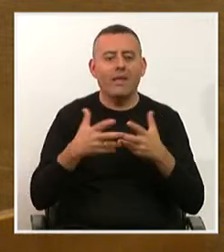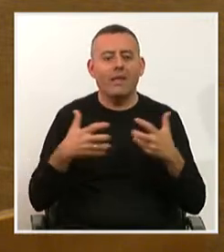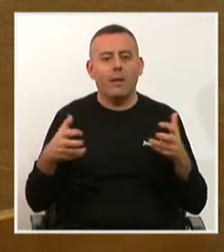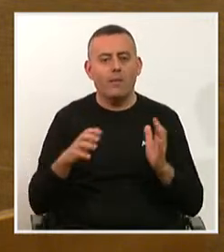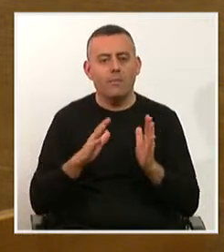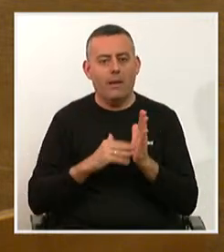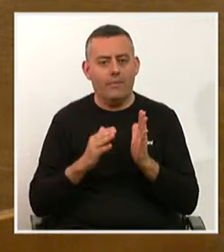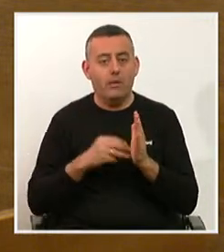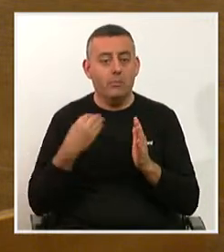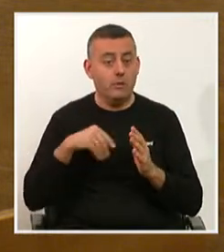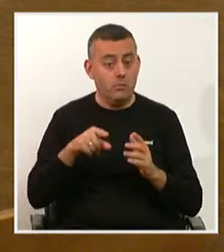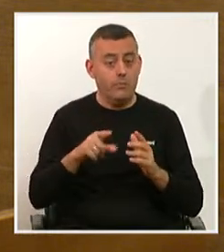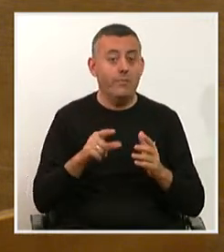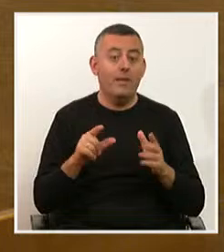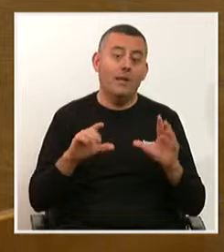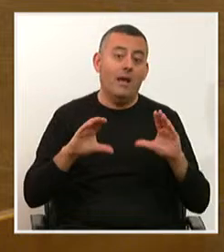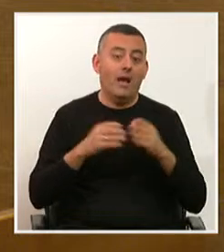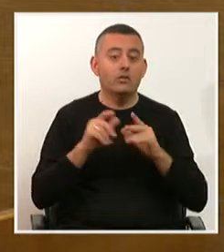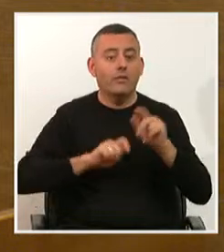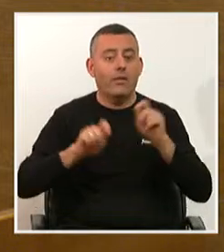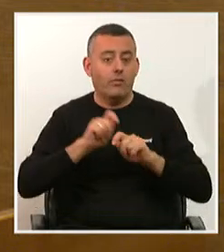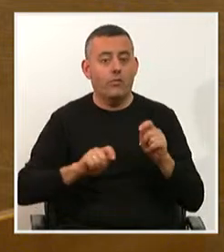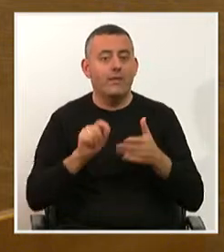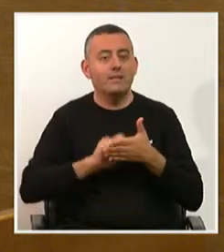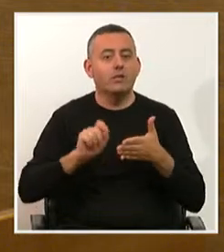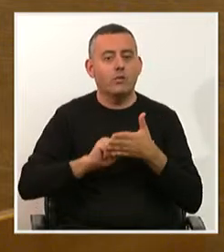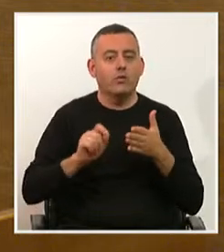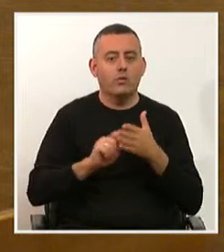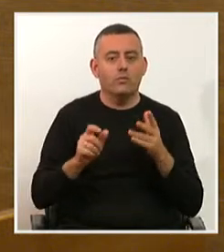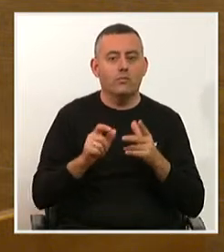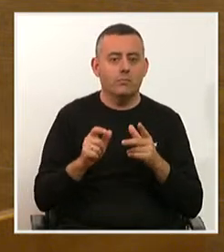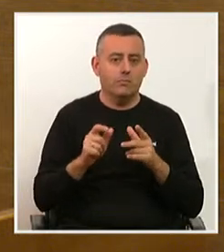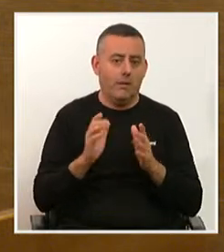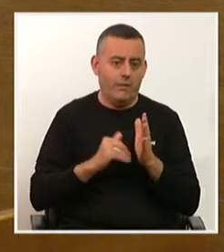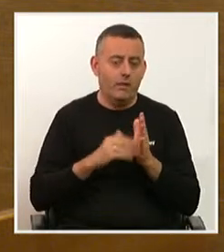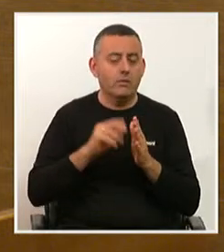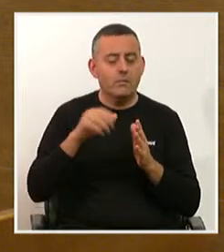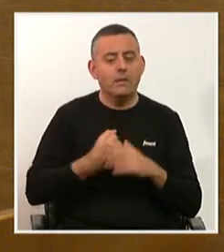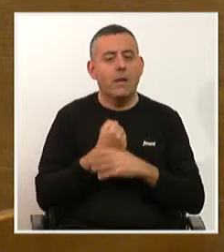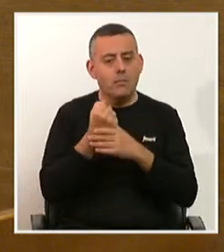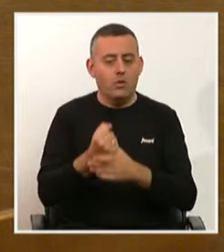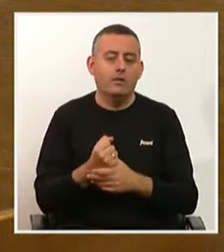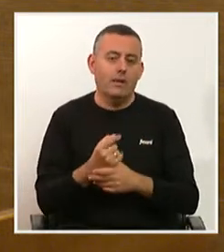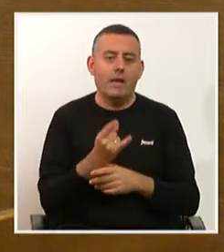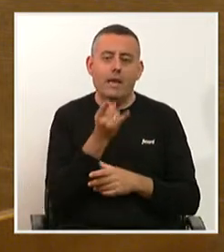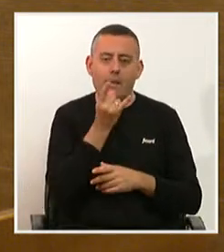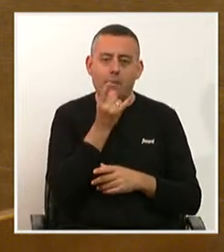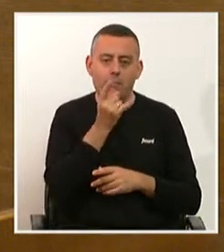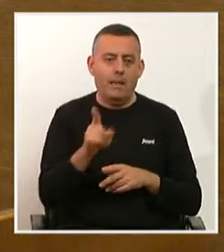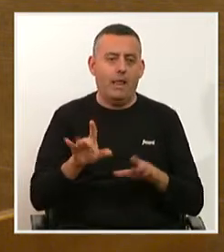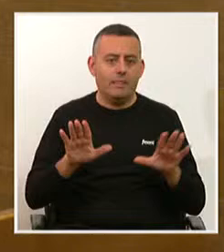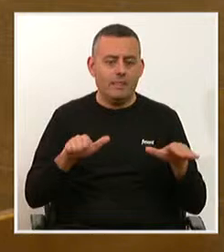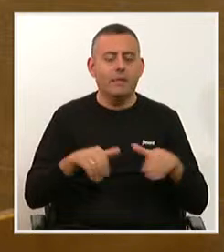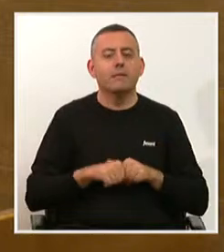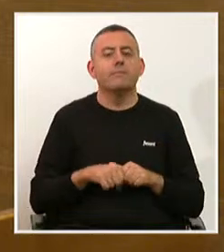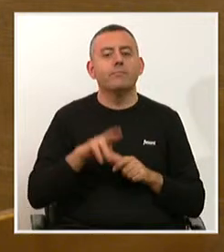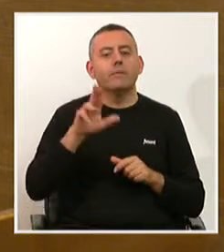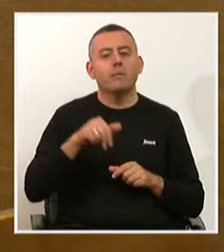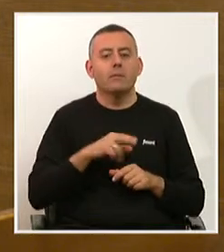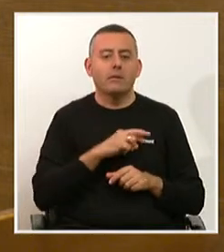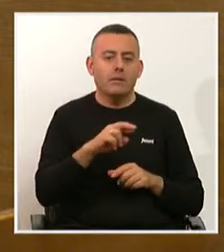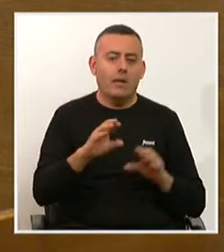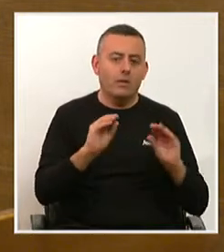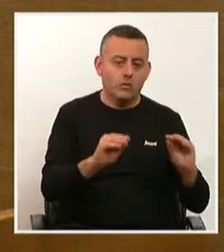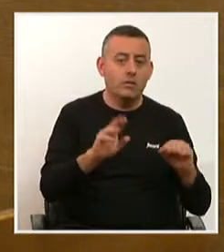escript en lengua valenciana el sup Ren la preservación de la cultura tradicional y religiosa y la creación de la